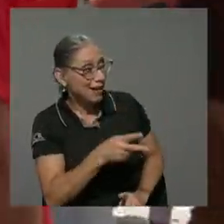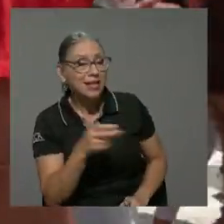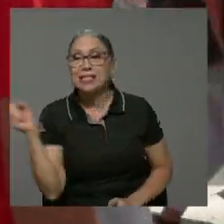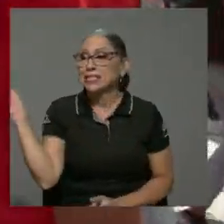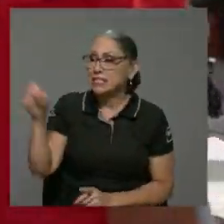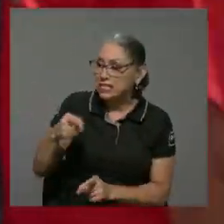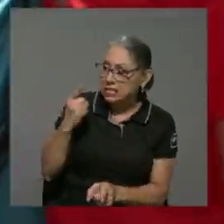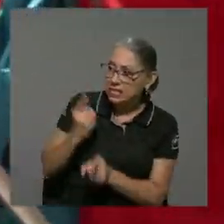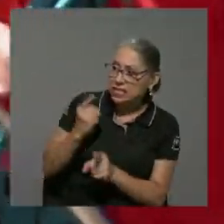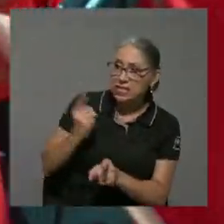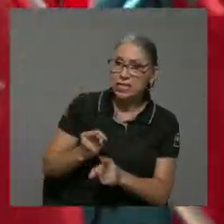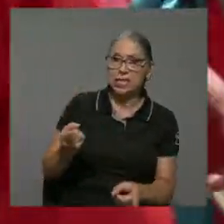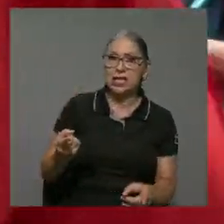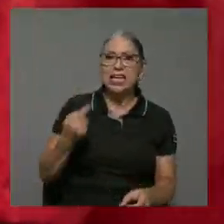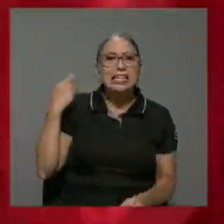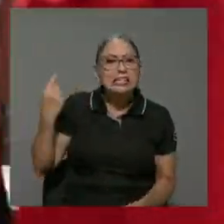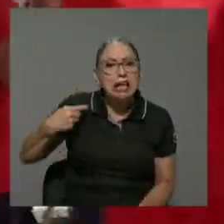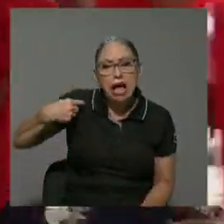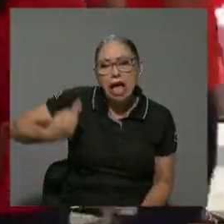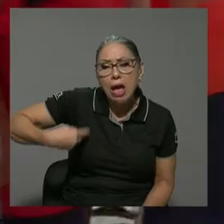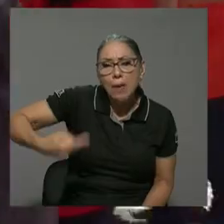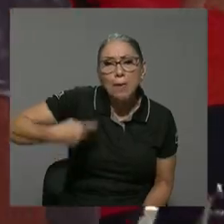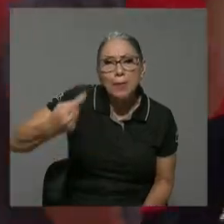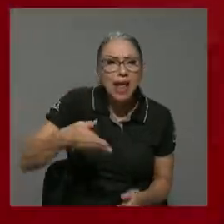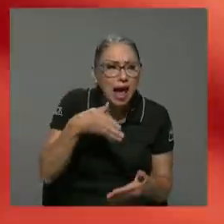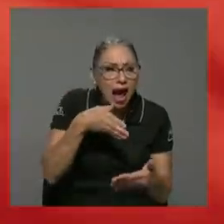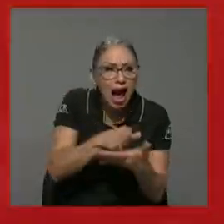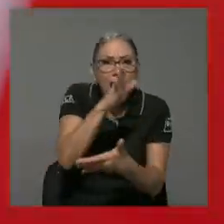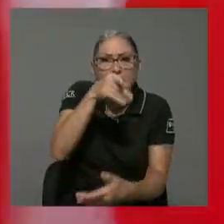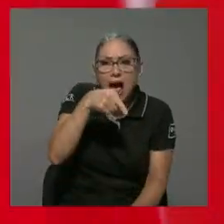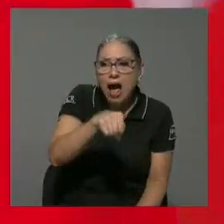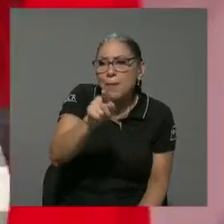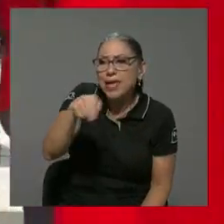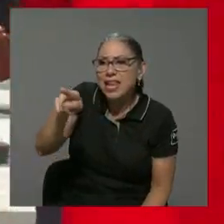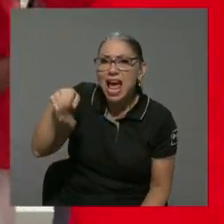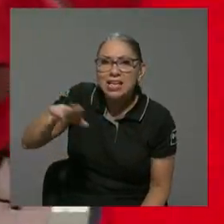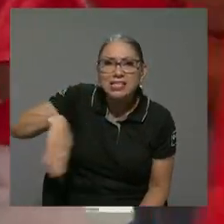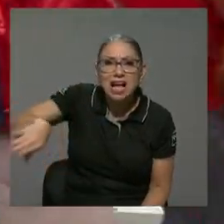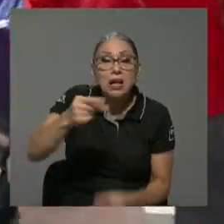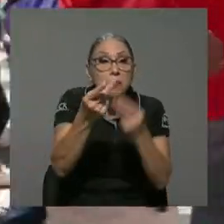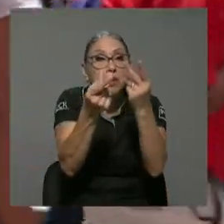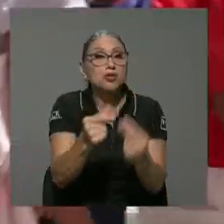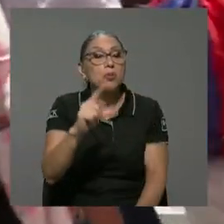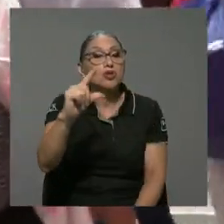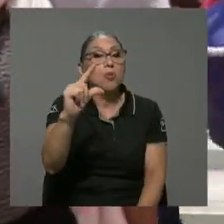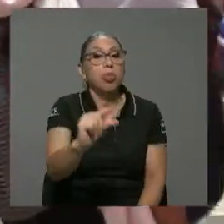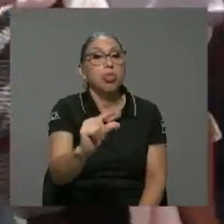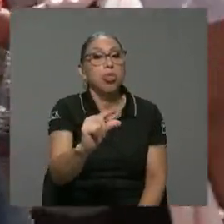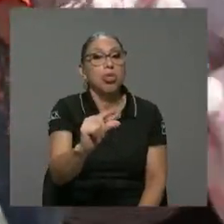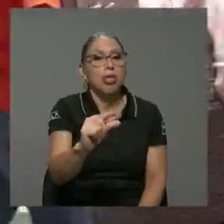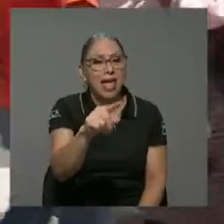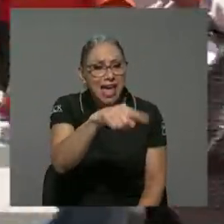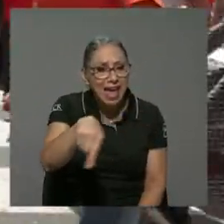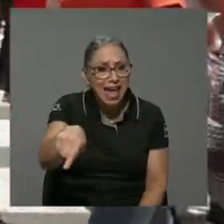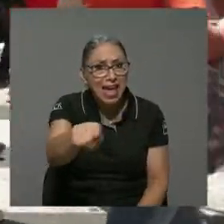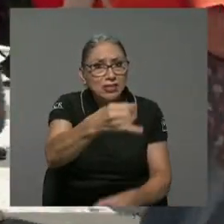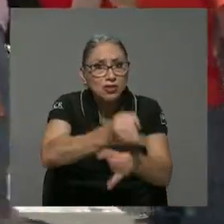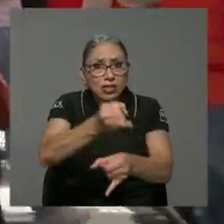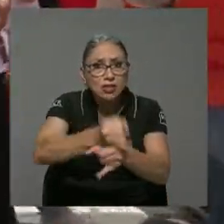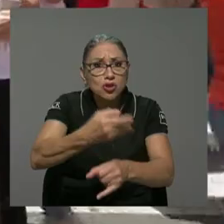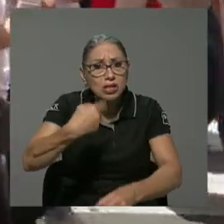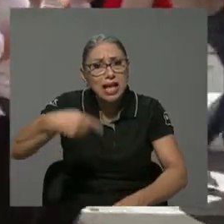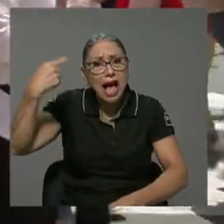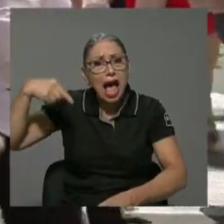que quieren constantemente amenazar con recortes a sectores que históricamente han ayudado a construir lo que somos hoy como